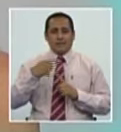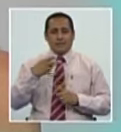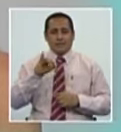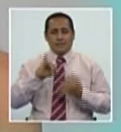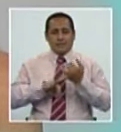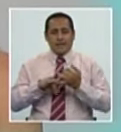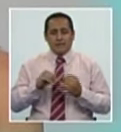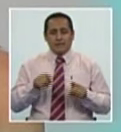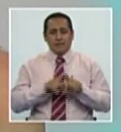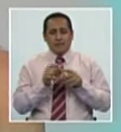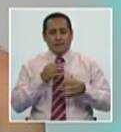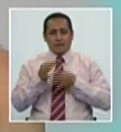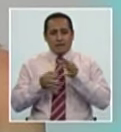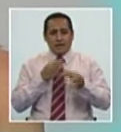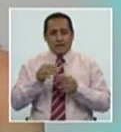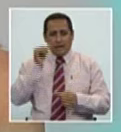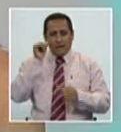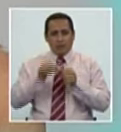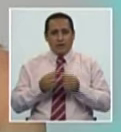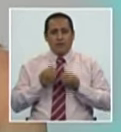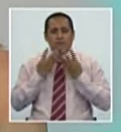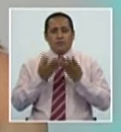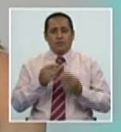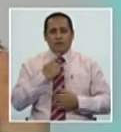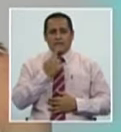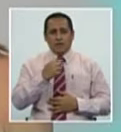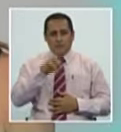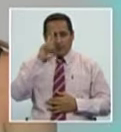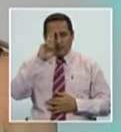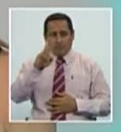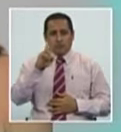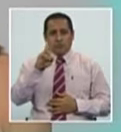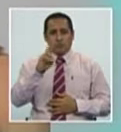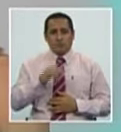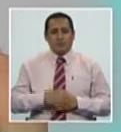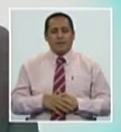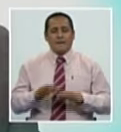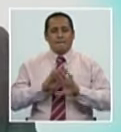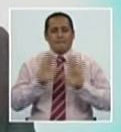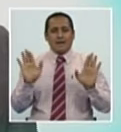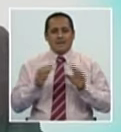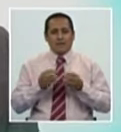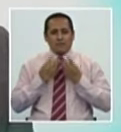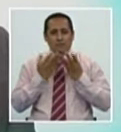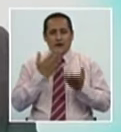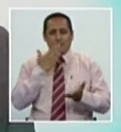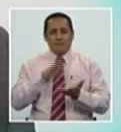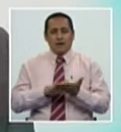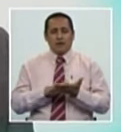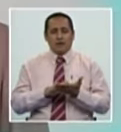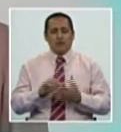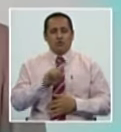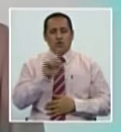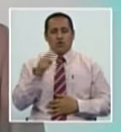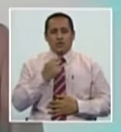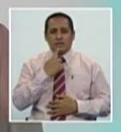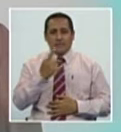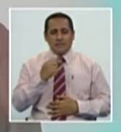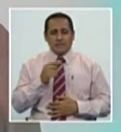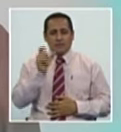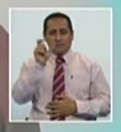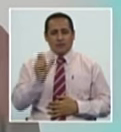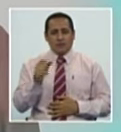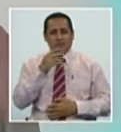Hola, soy Thaís Casalino y estoy aquí para hacerles recordar la campaña Dígalo con Respeto. Basta de expresarnos mal. No se